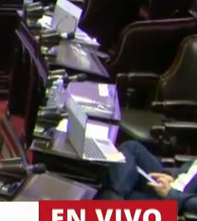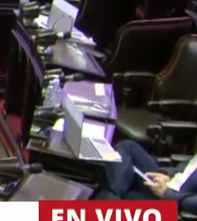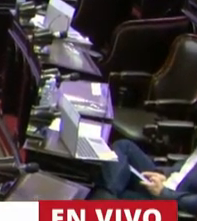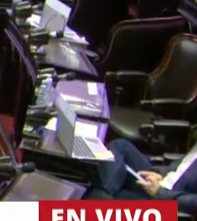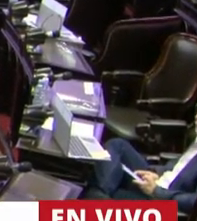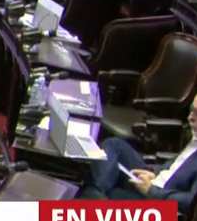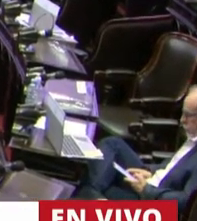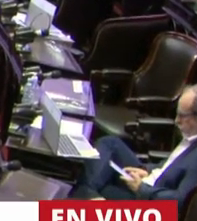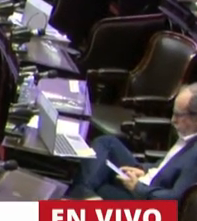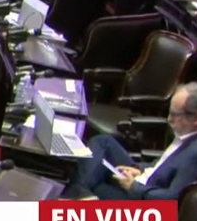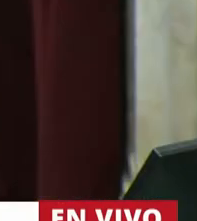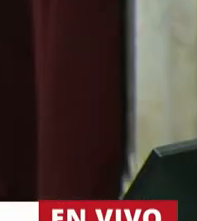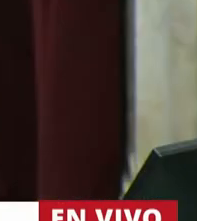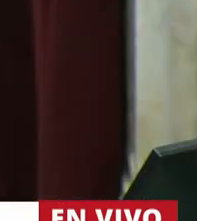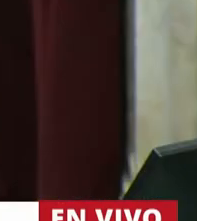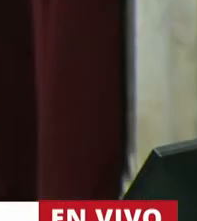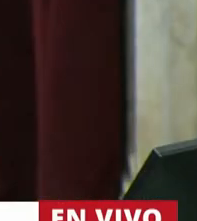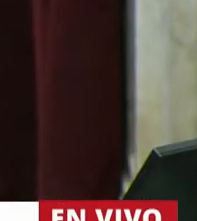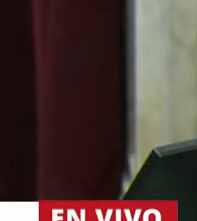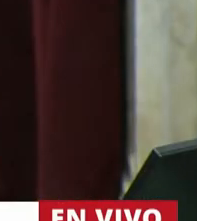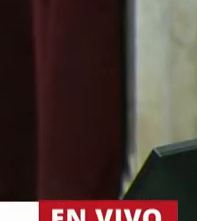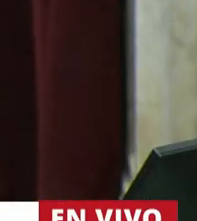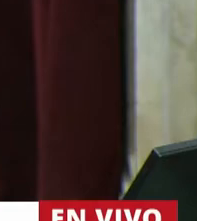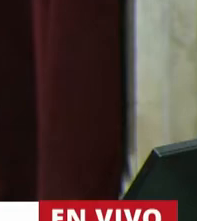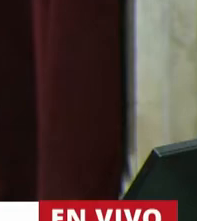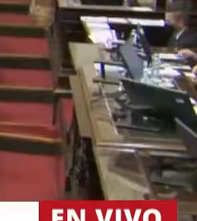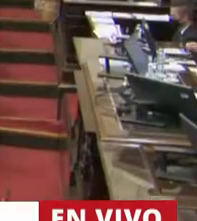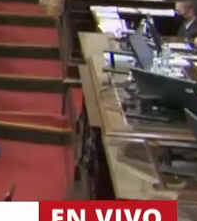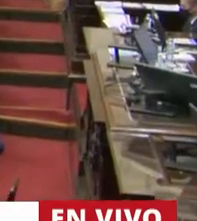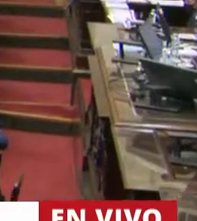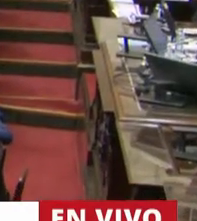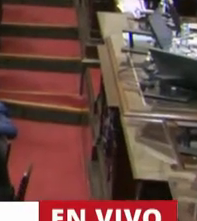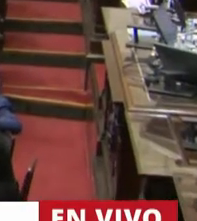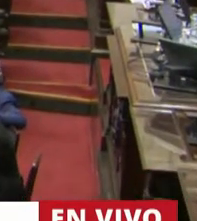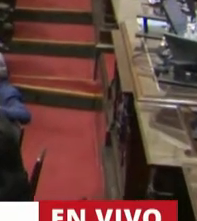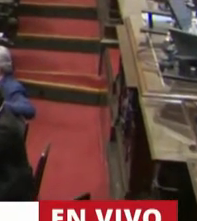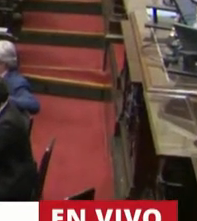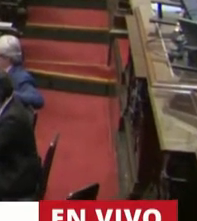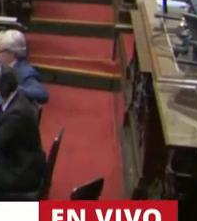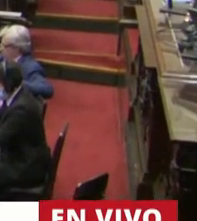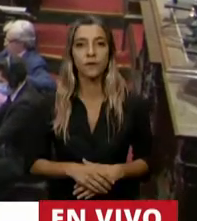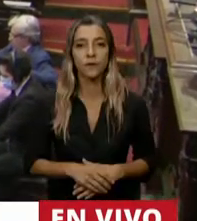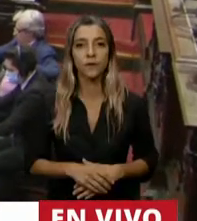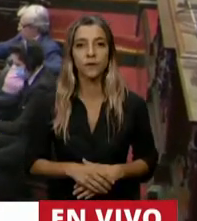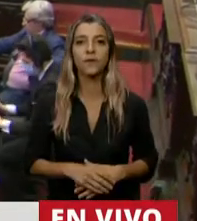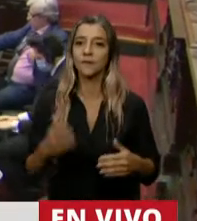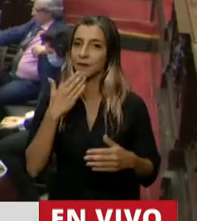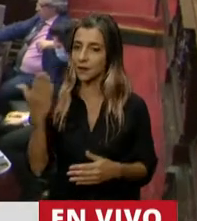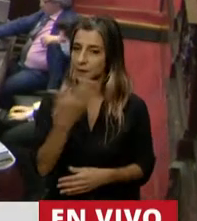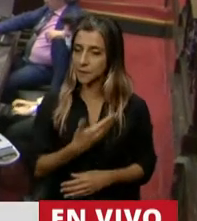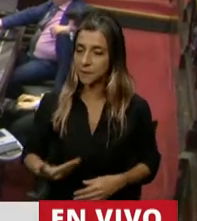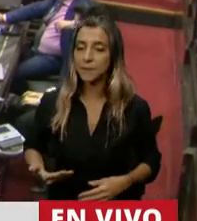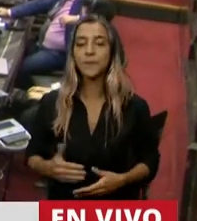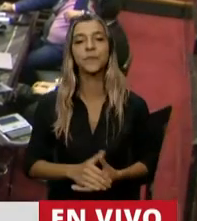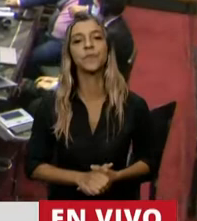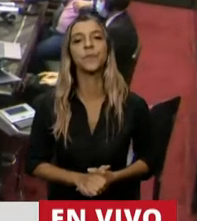¿Me escucha, presidente? Lo escucho bien, diputado Soria. Gracias, presidente. La verdad es que mucho se ha